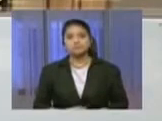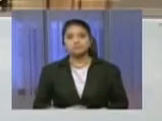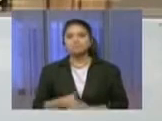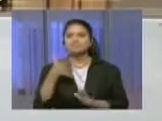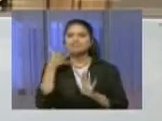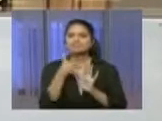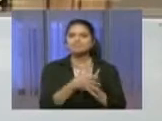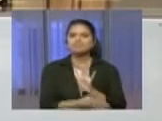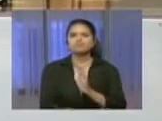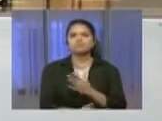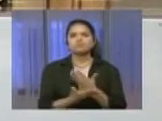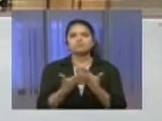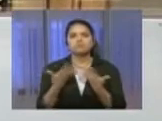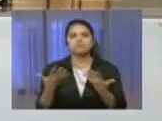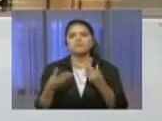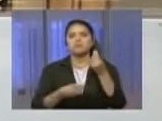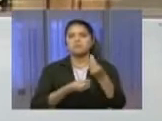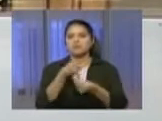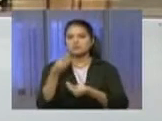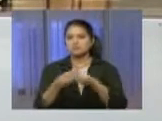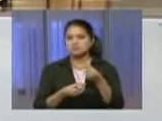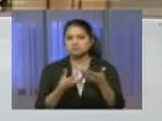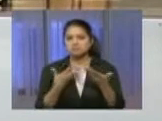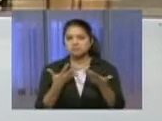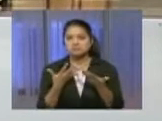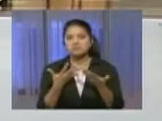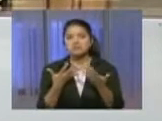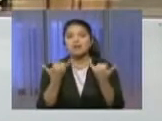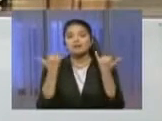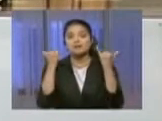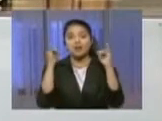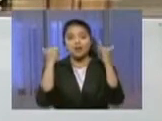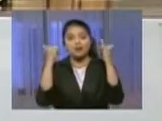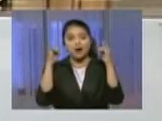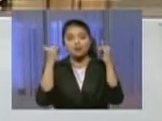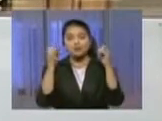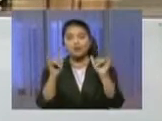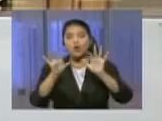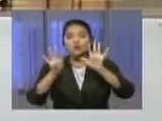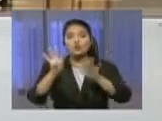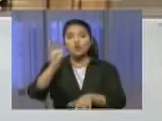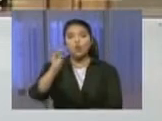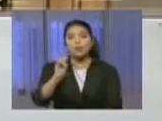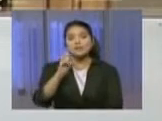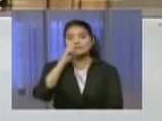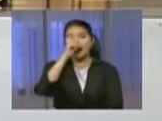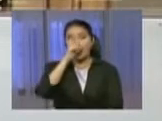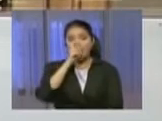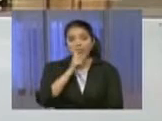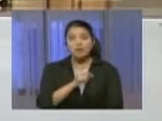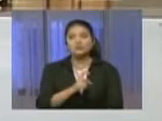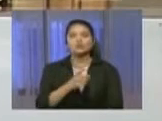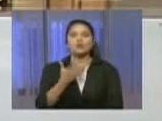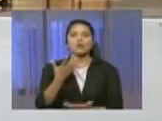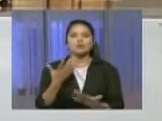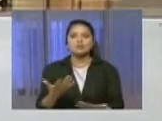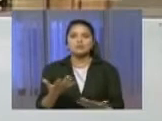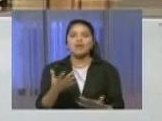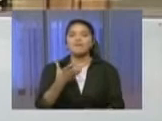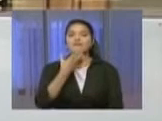que va hacer la celebración de los 90 años del comandante